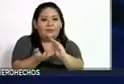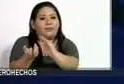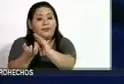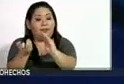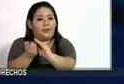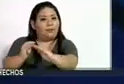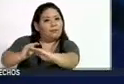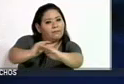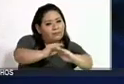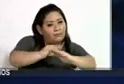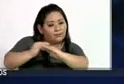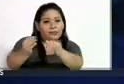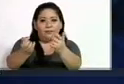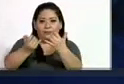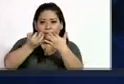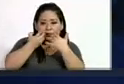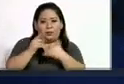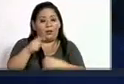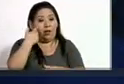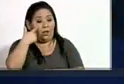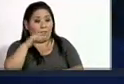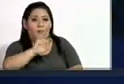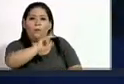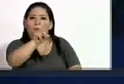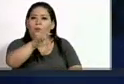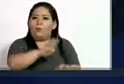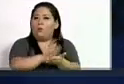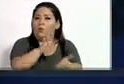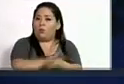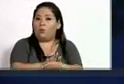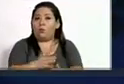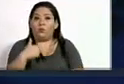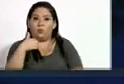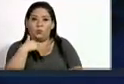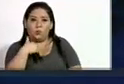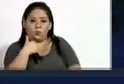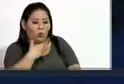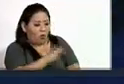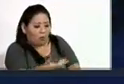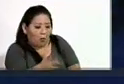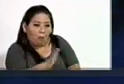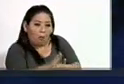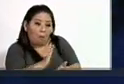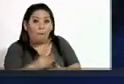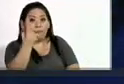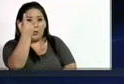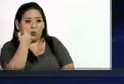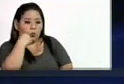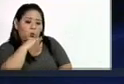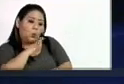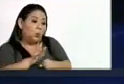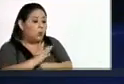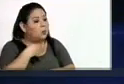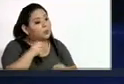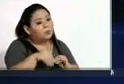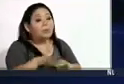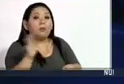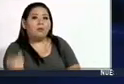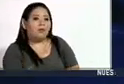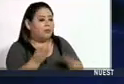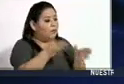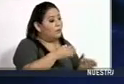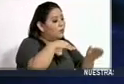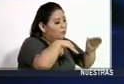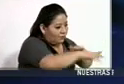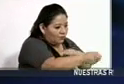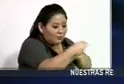virus como este. Y la otra es, si compro alimentos que han sido tocados en determinado momento por alguien enfermo, los llevo a mi casa y los meto al refrigerador,